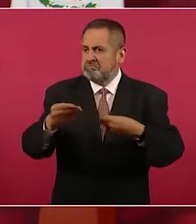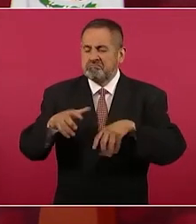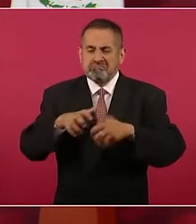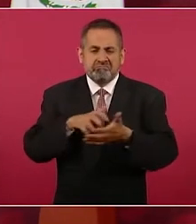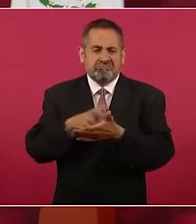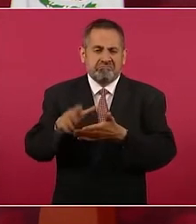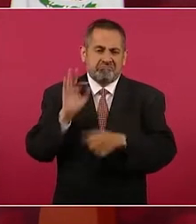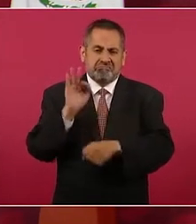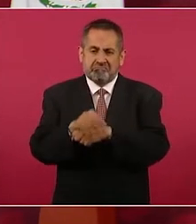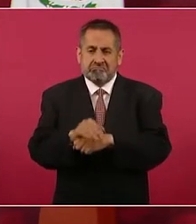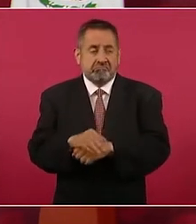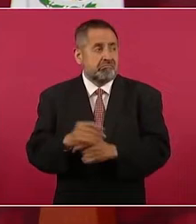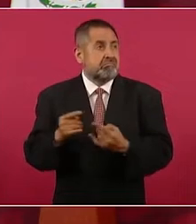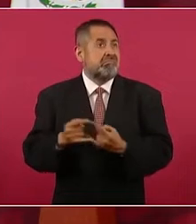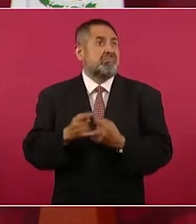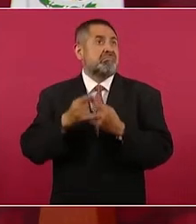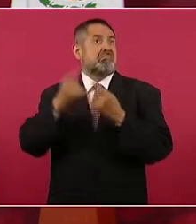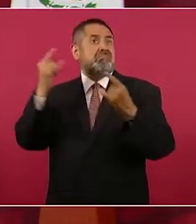en toda la historia